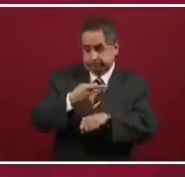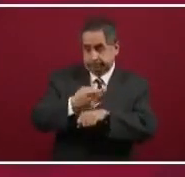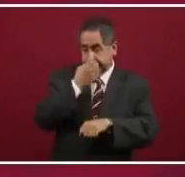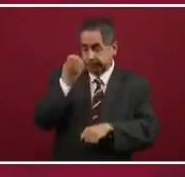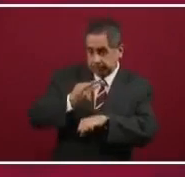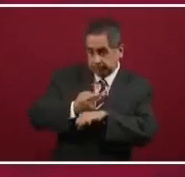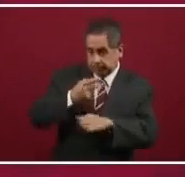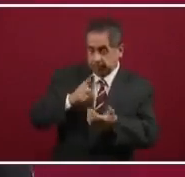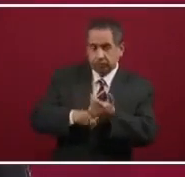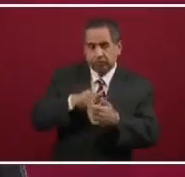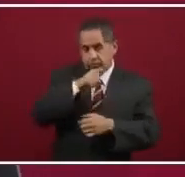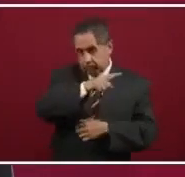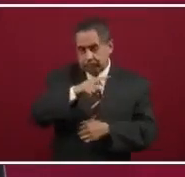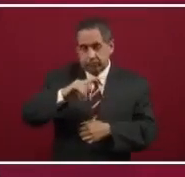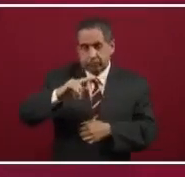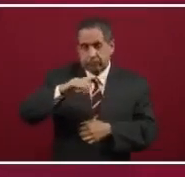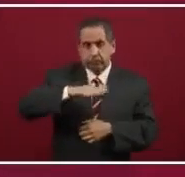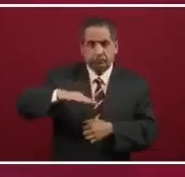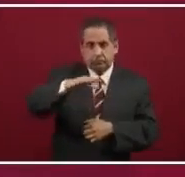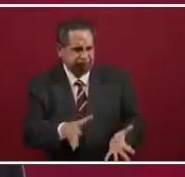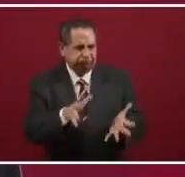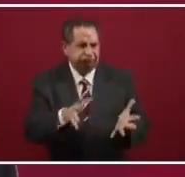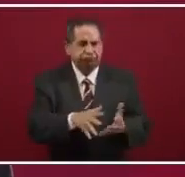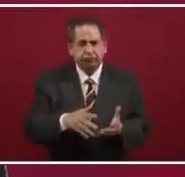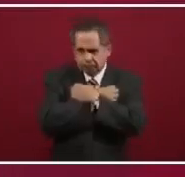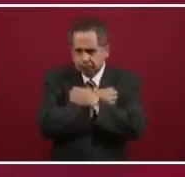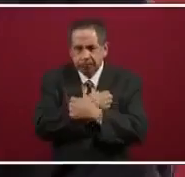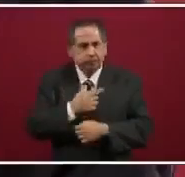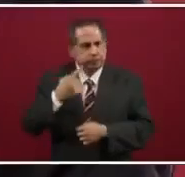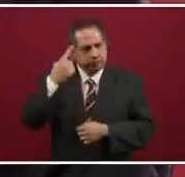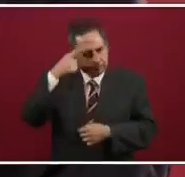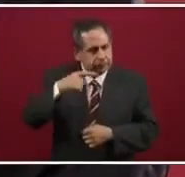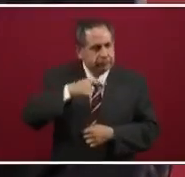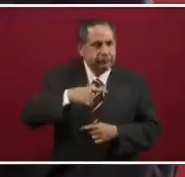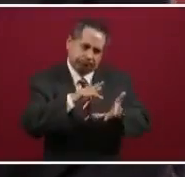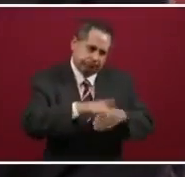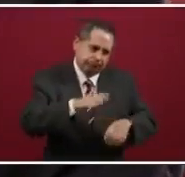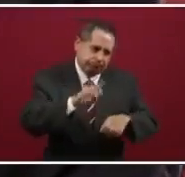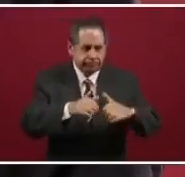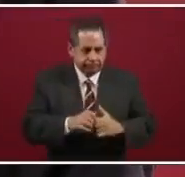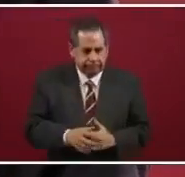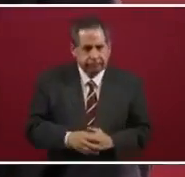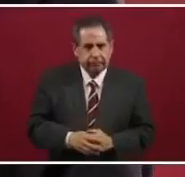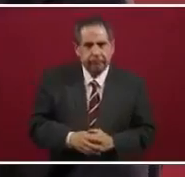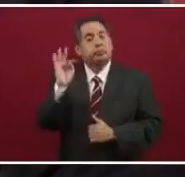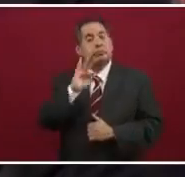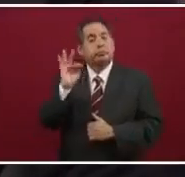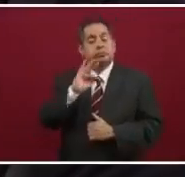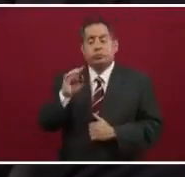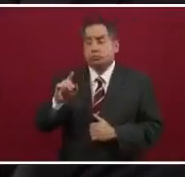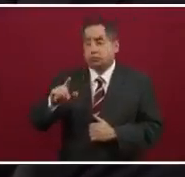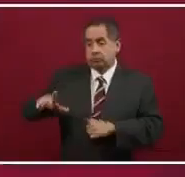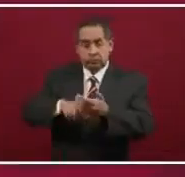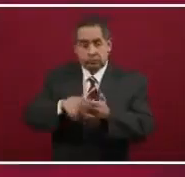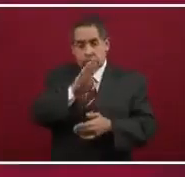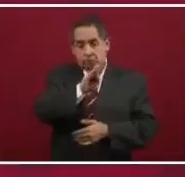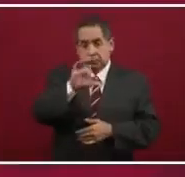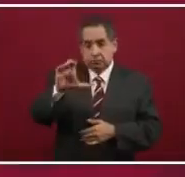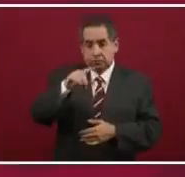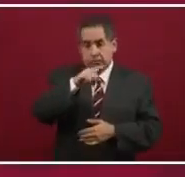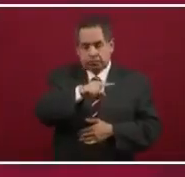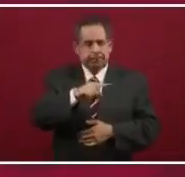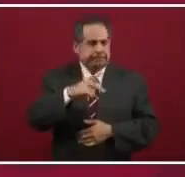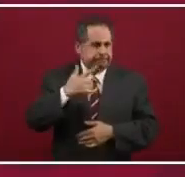preparatorias, tenemos que impulsar la educación en todos los niveles. Sí, el gobernador de Baja California ha